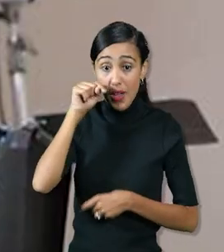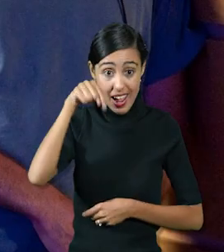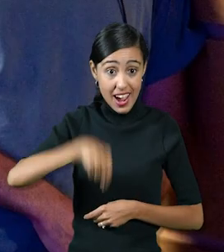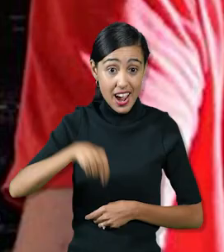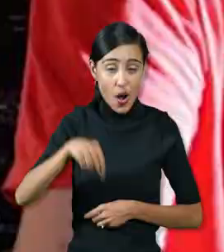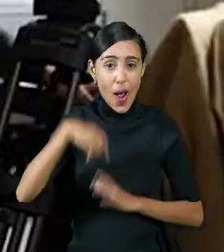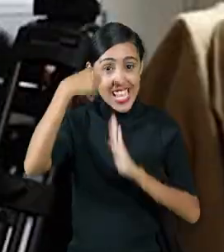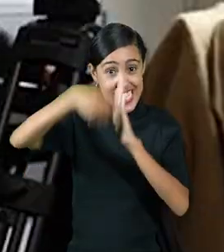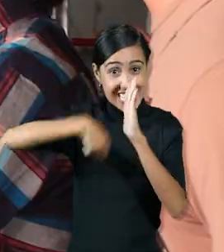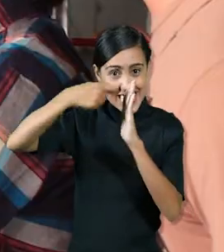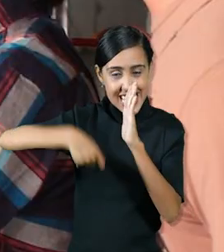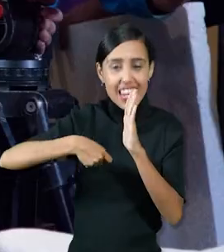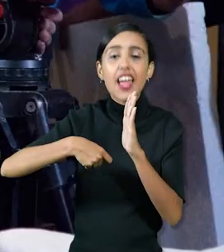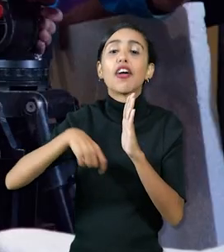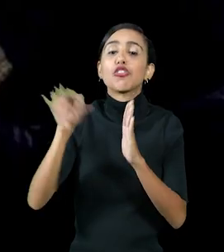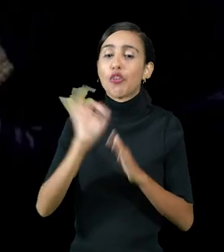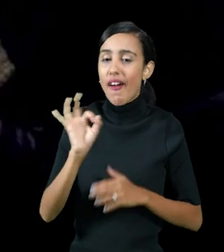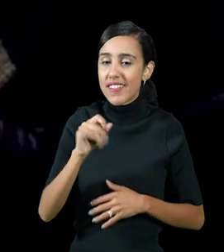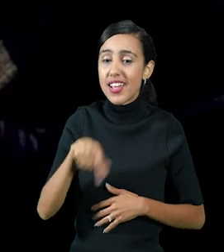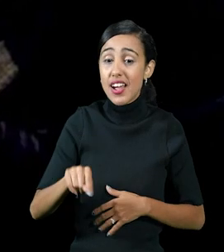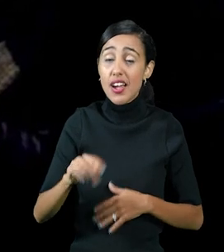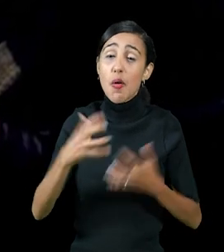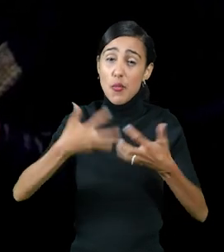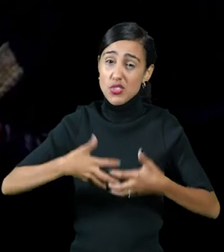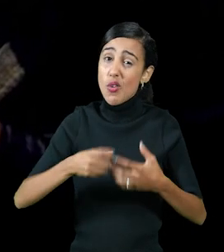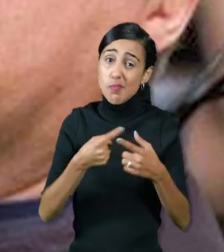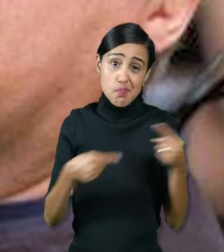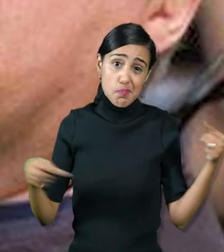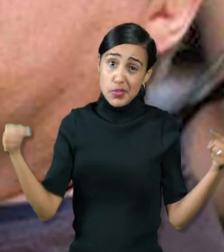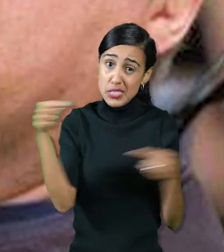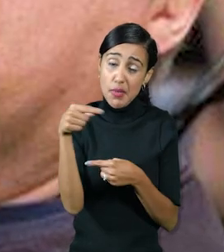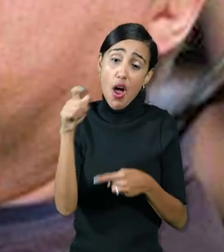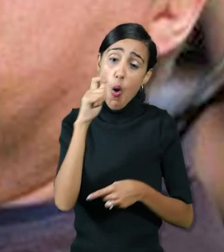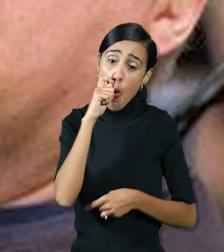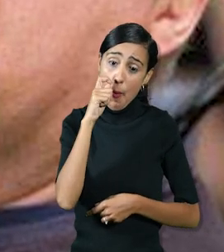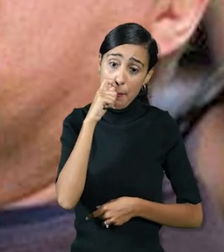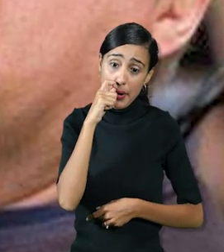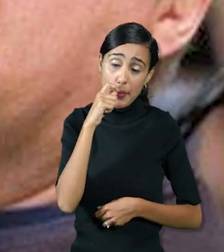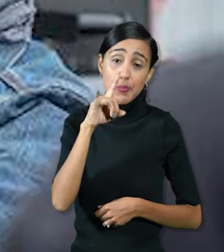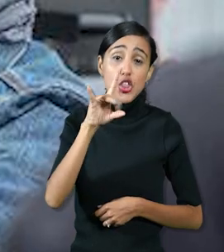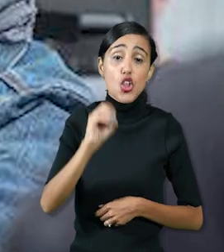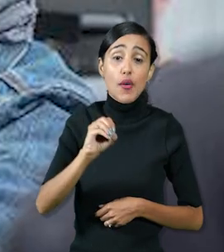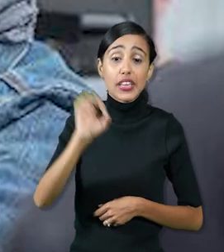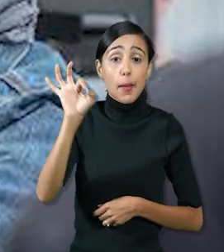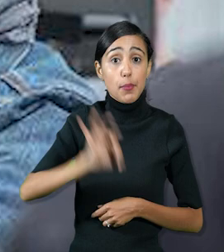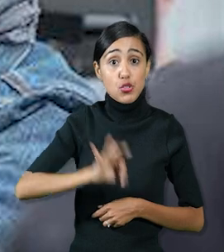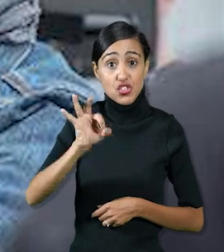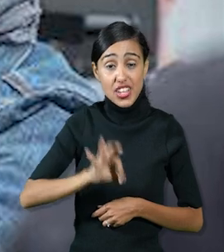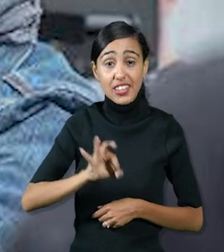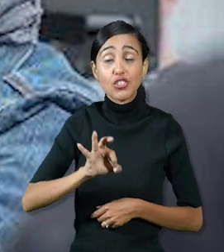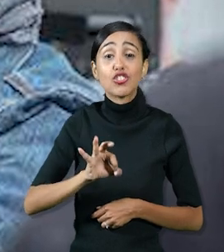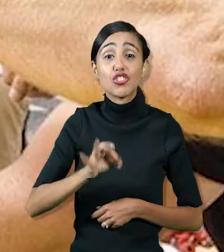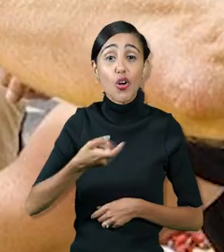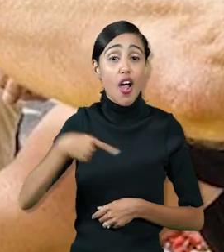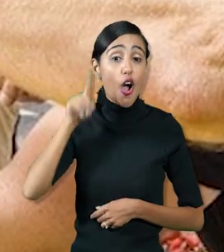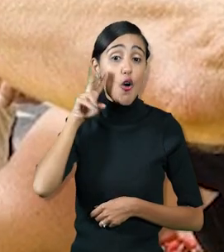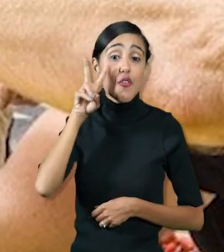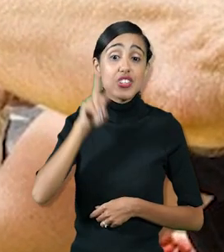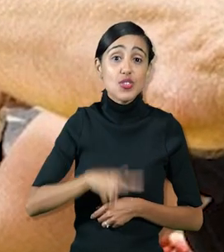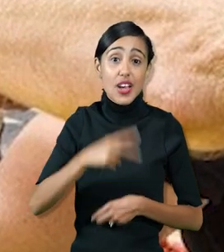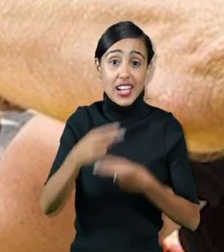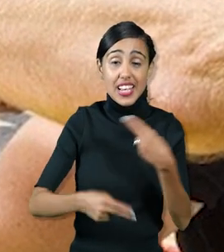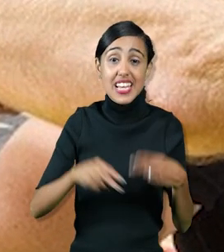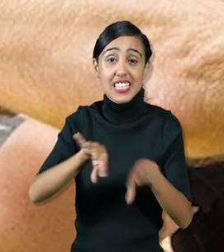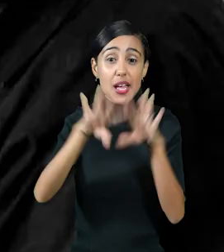actualidad, el cine aún es una profesión mayoritariamente masculina. El 90% del audiovisual hecho en el mundo